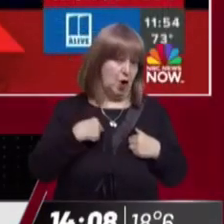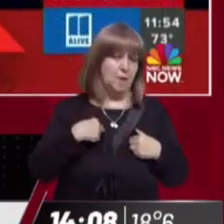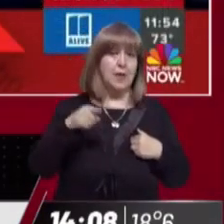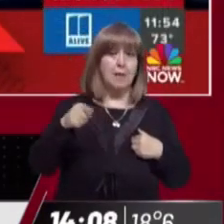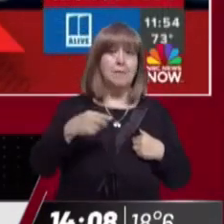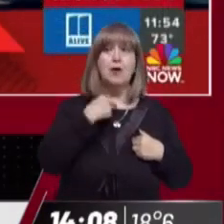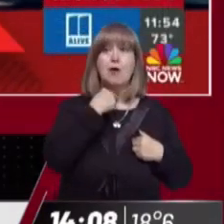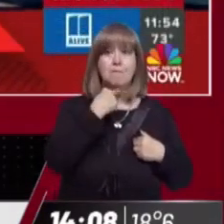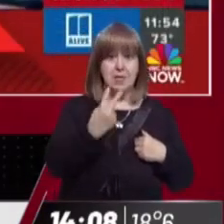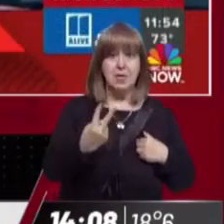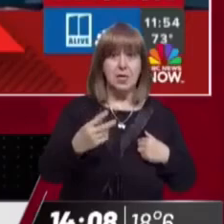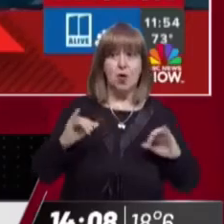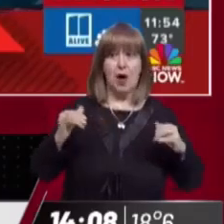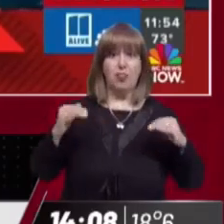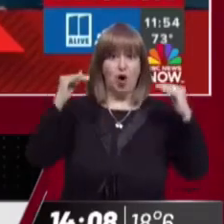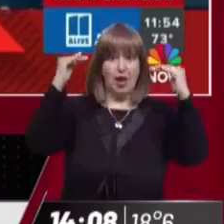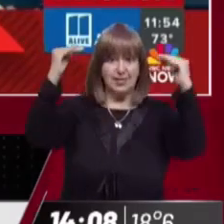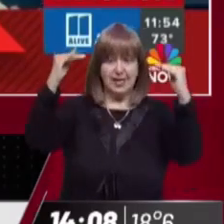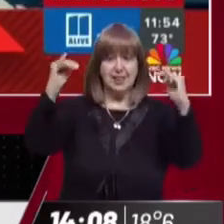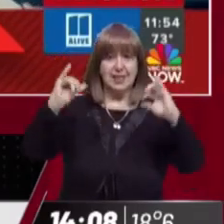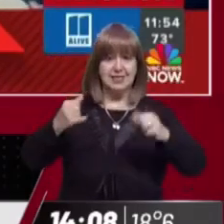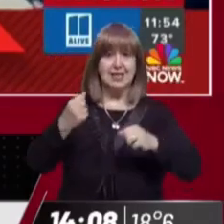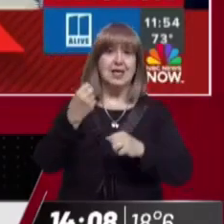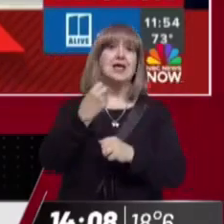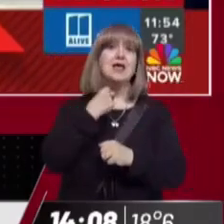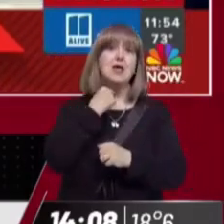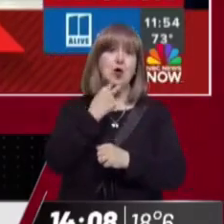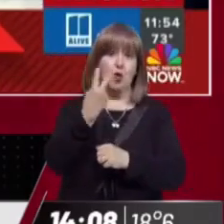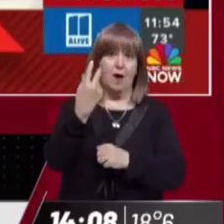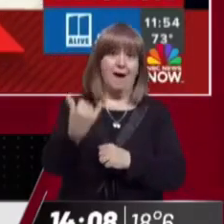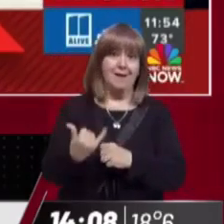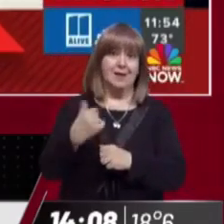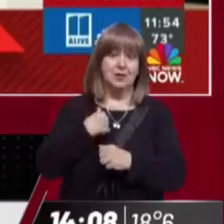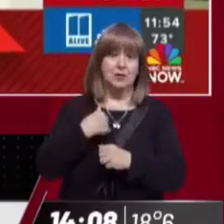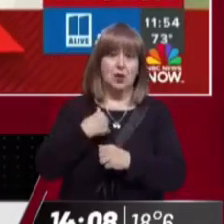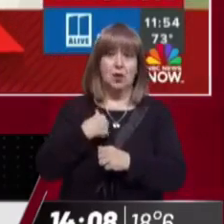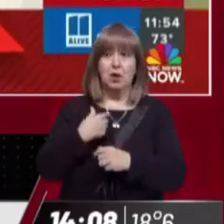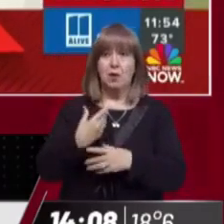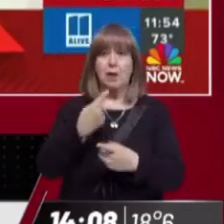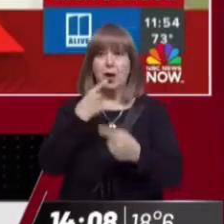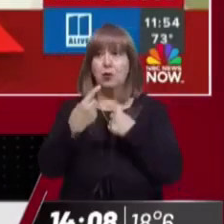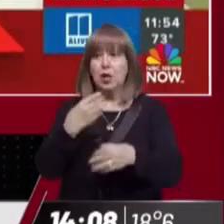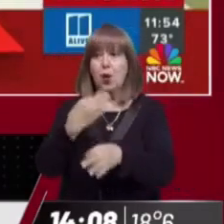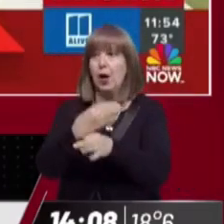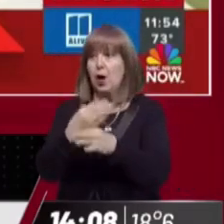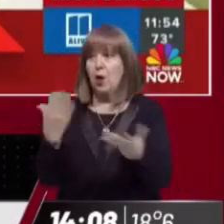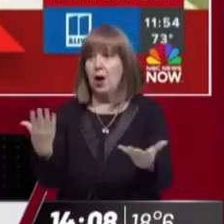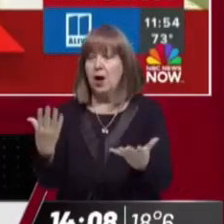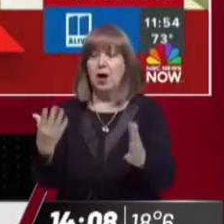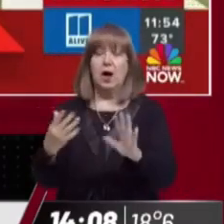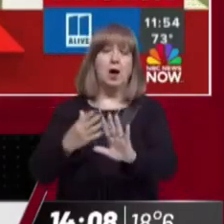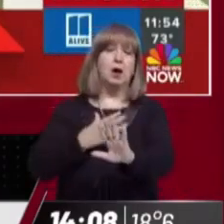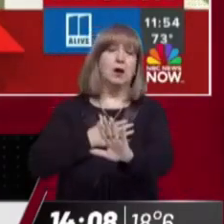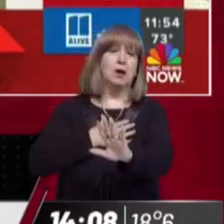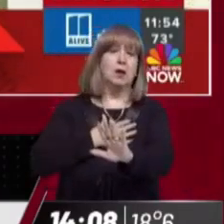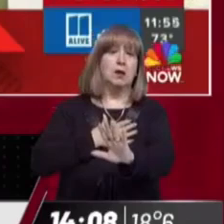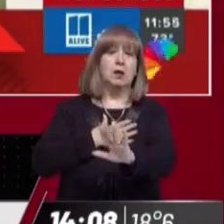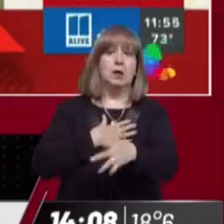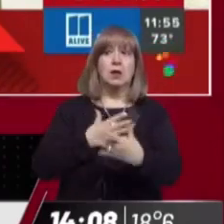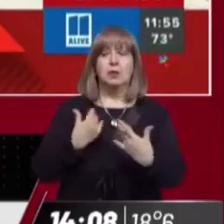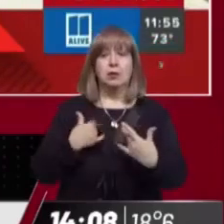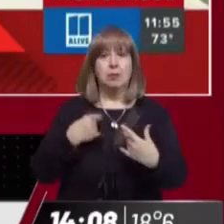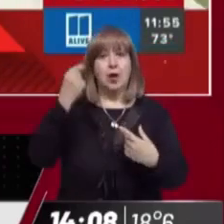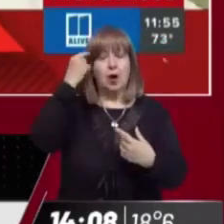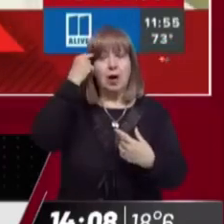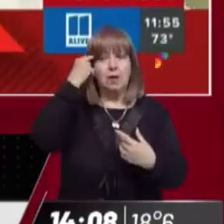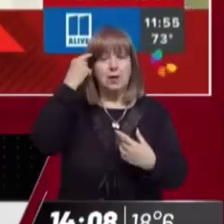tengo a mis hijos adolescentes en colegios secundarios en este momento obviamente me fé qué colegio era Claro que hay miedo no hay miedo de mandarlo pero sí te